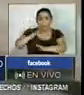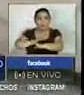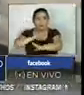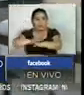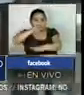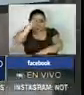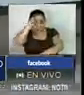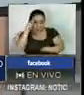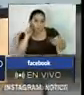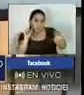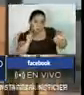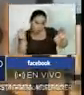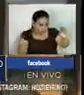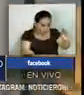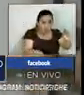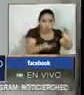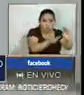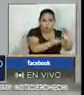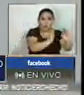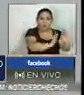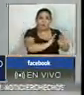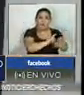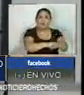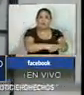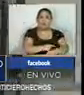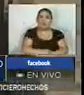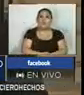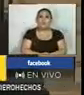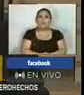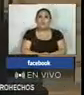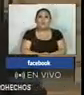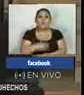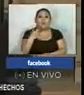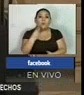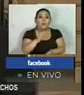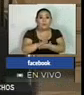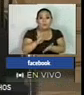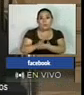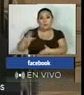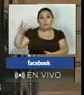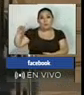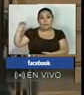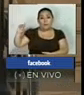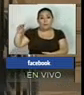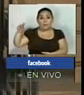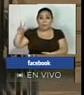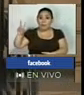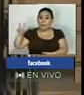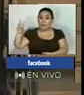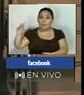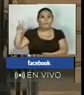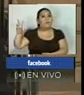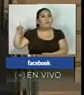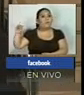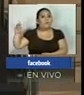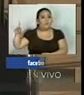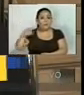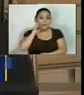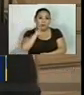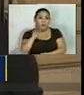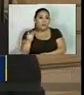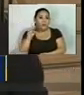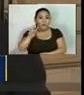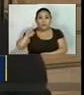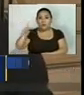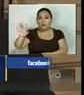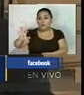pueda resguardarse entre sus jornadas. La inversión que ha realizado el Ministerio de Obras Públicas es alrededor de 215 mil dólares.